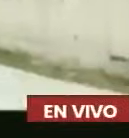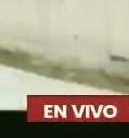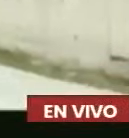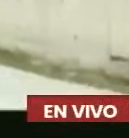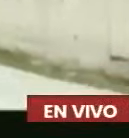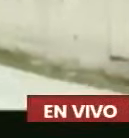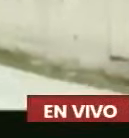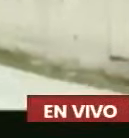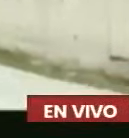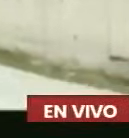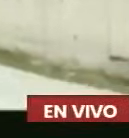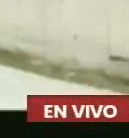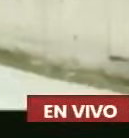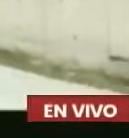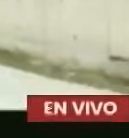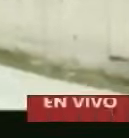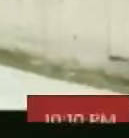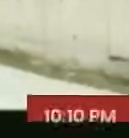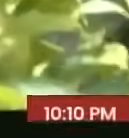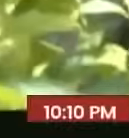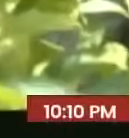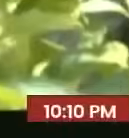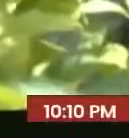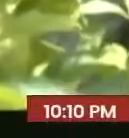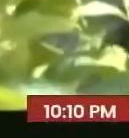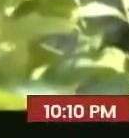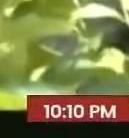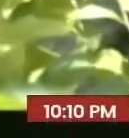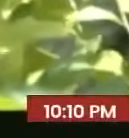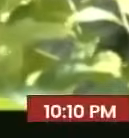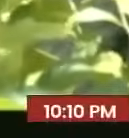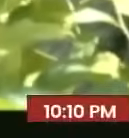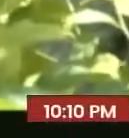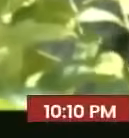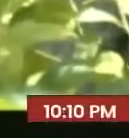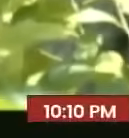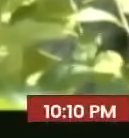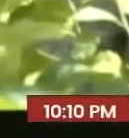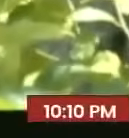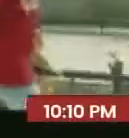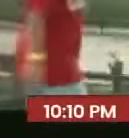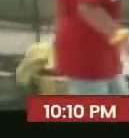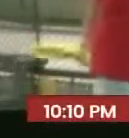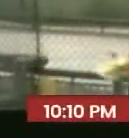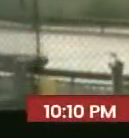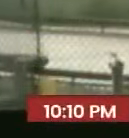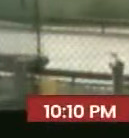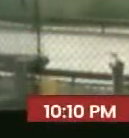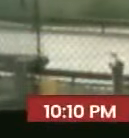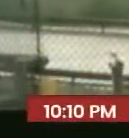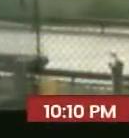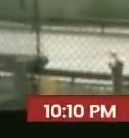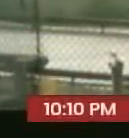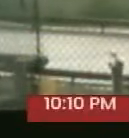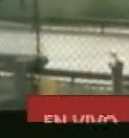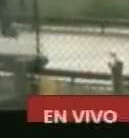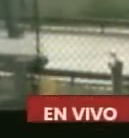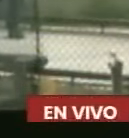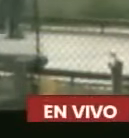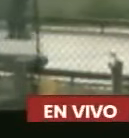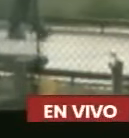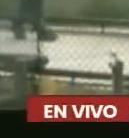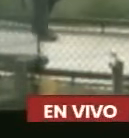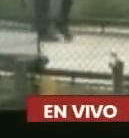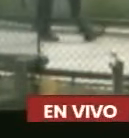Es importante resaltar que los zoológicos son centros de conservación debido a que la mayoría o casi todos los animales que llegan